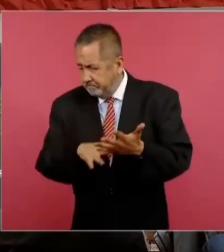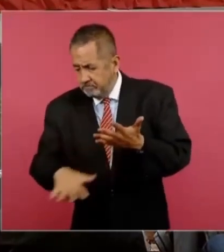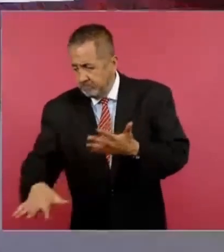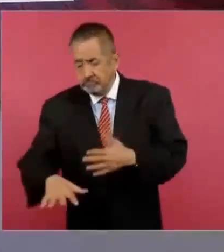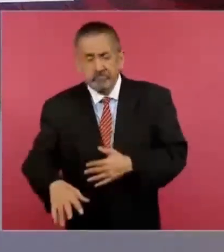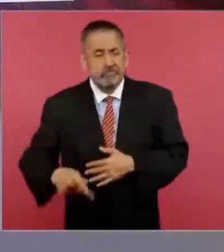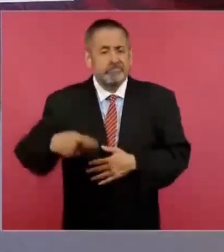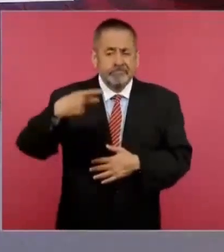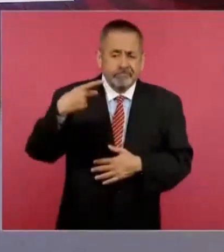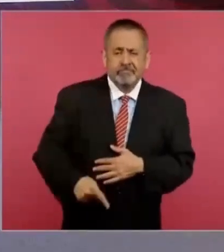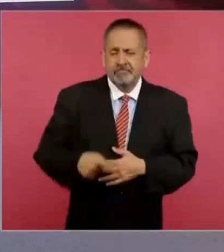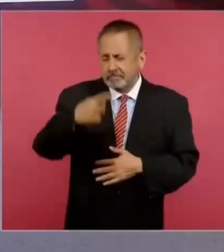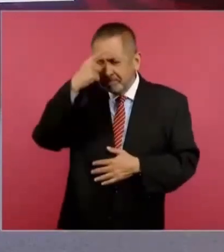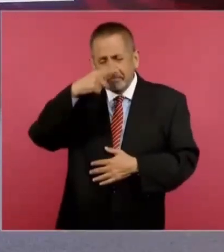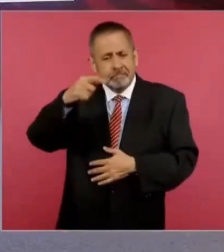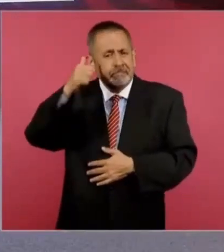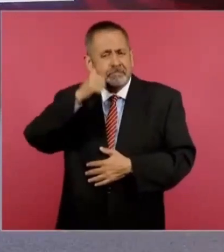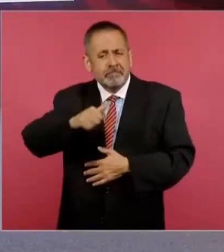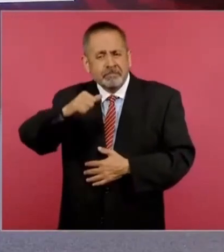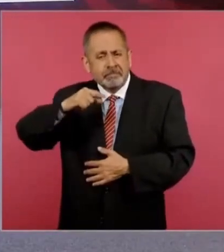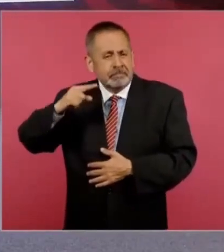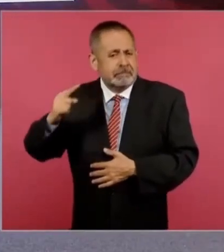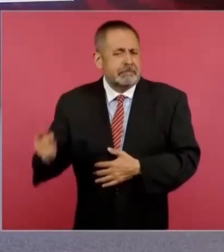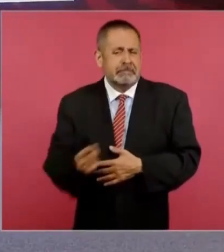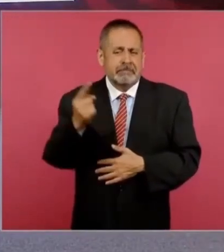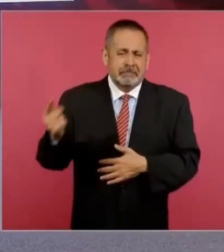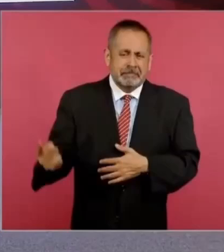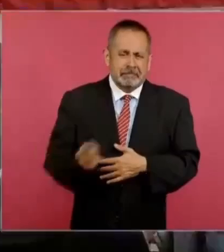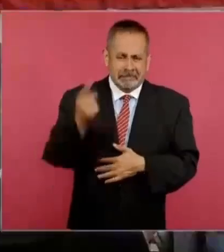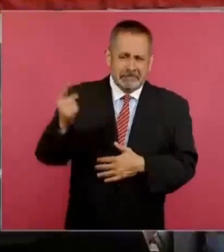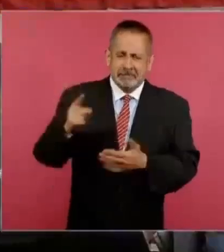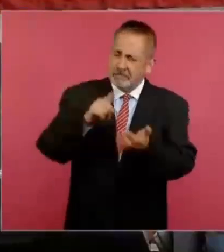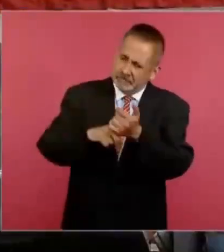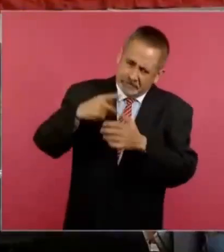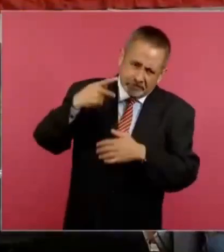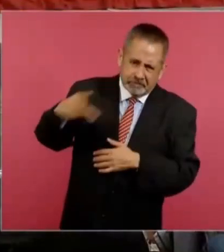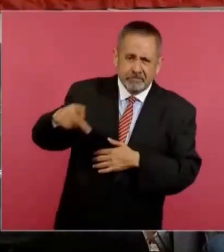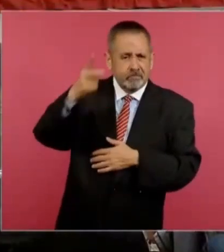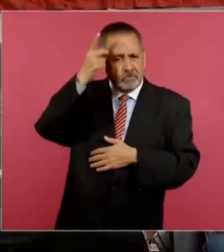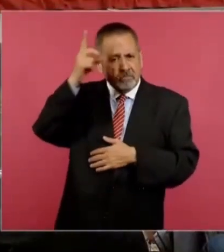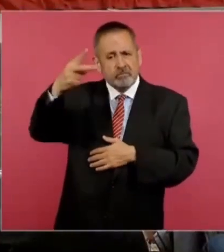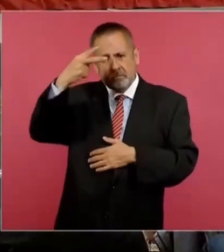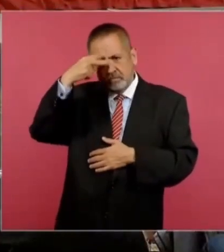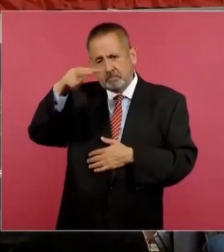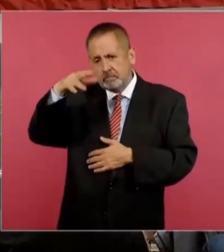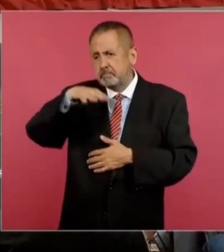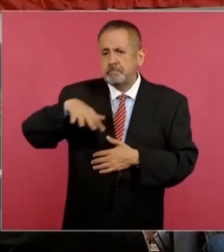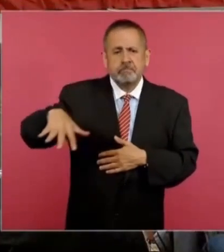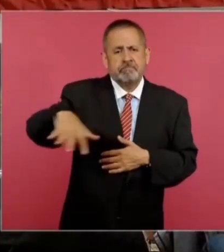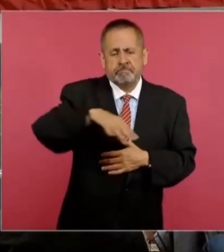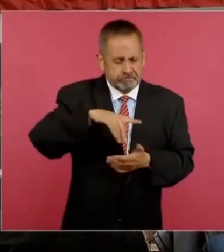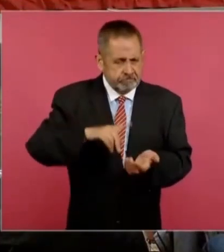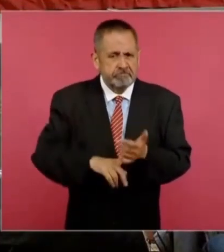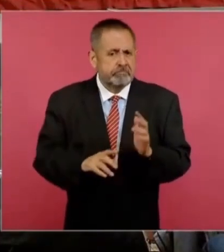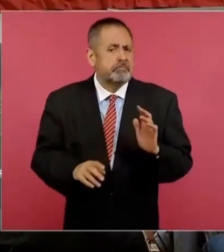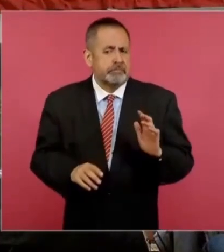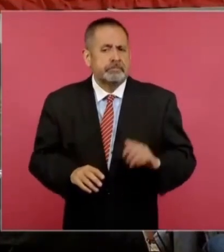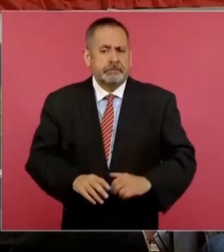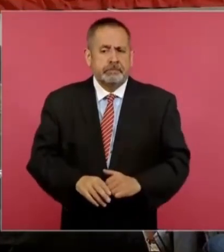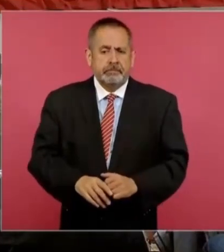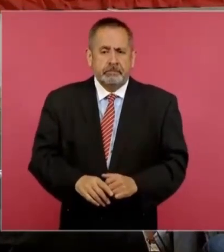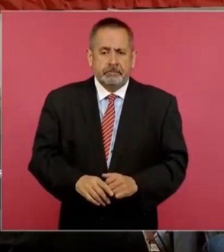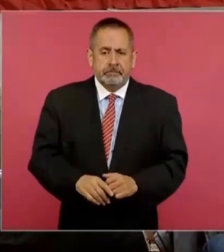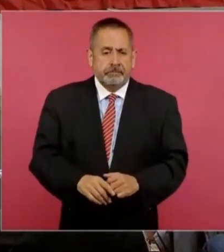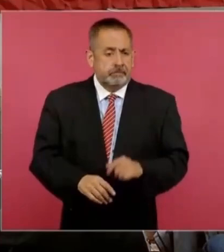son a perpetuidad propiedad única y exclusiva del pueblo de México, del pueblo mexicano.